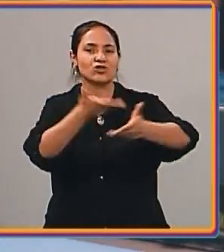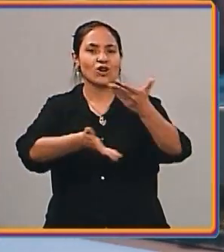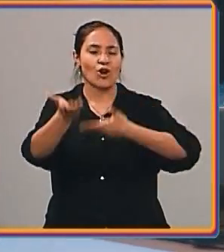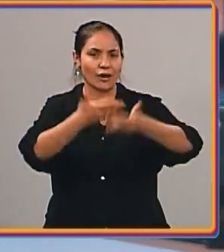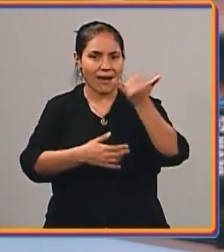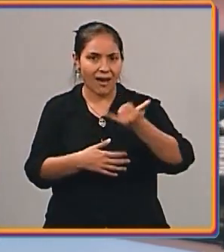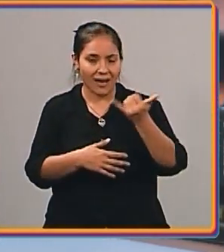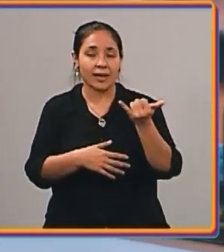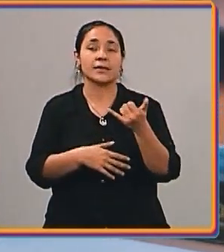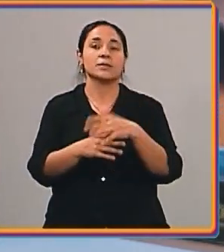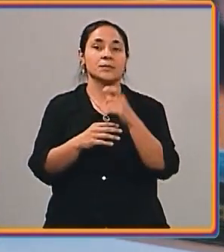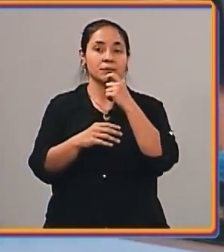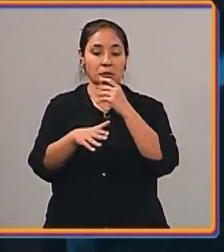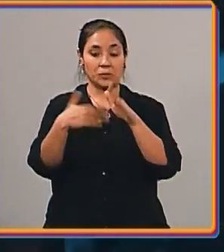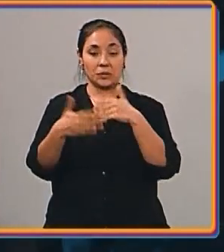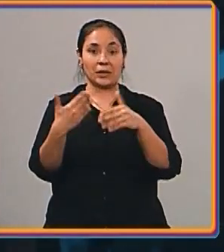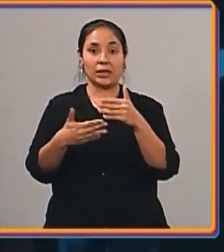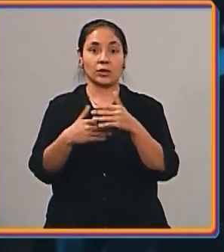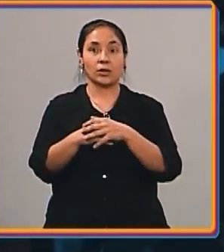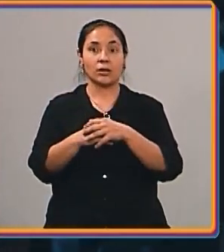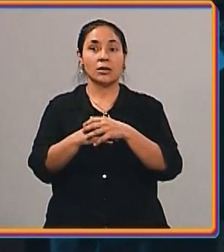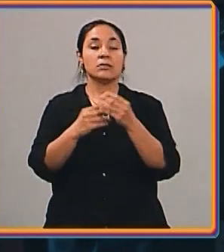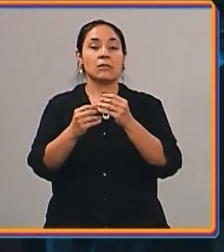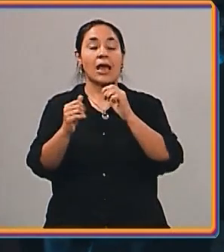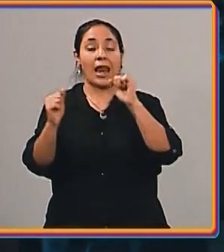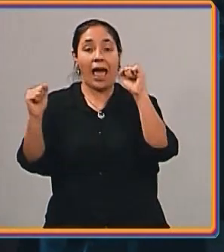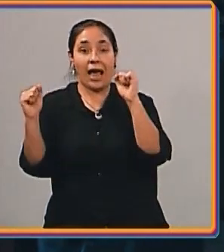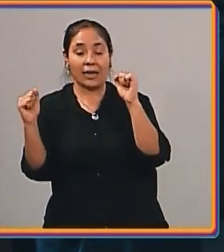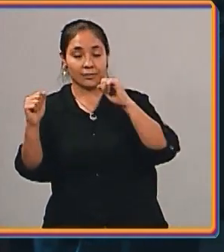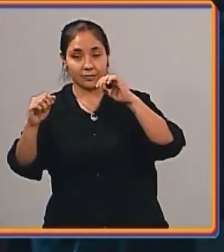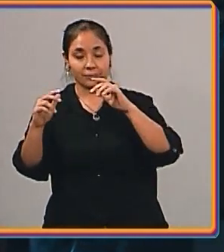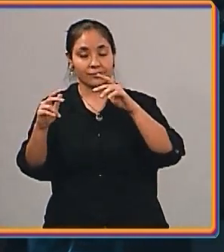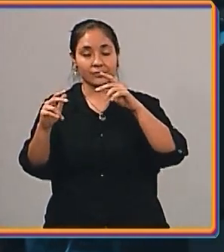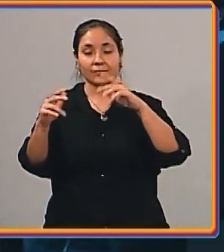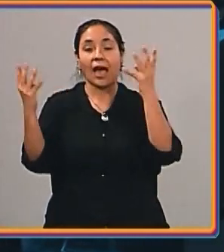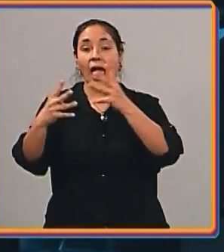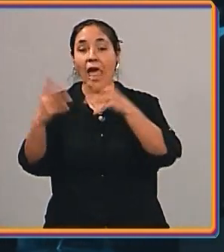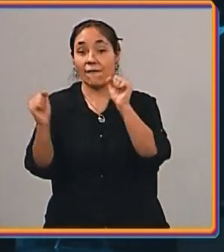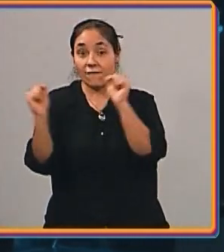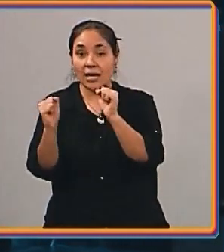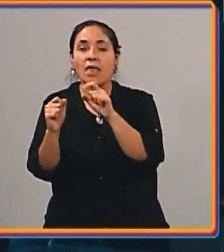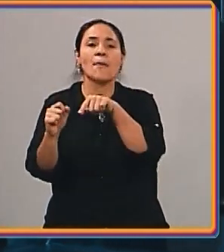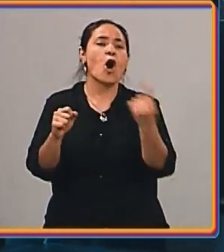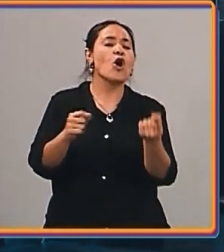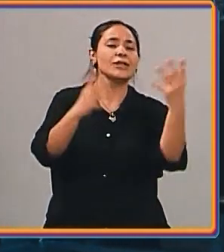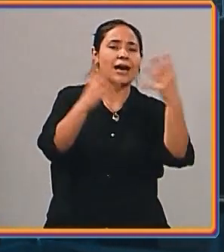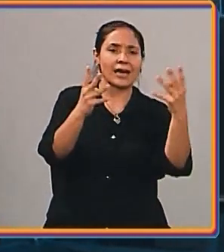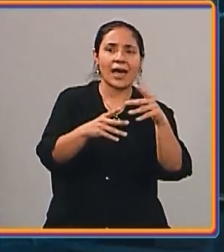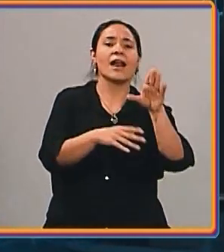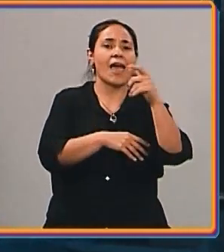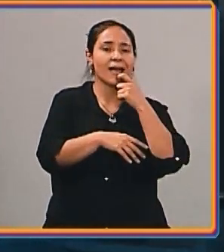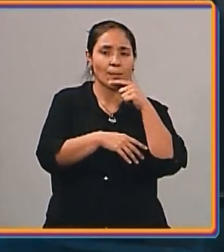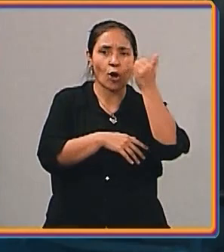sí. Así como hay un juego ambientado en los días de la Guerra Fría, también hay juegos ambientados en guerras